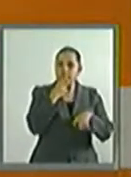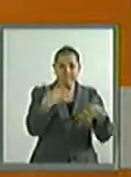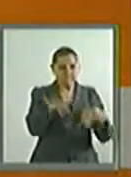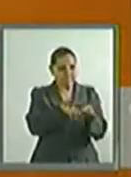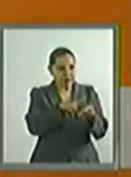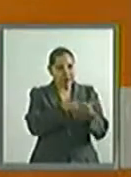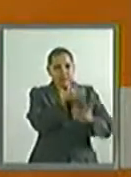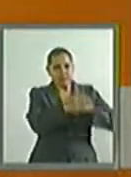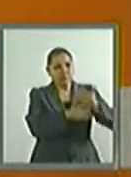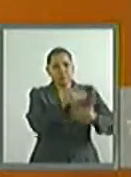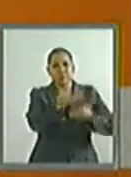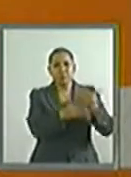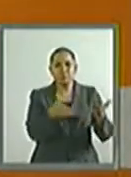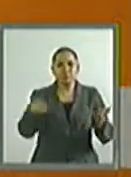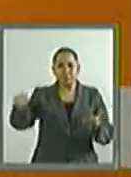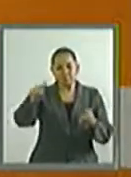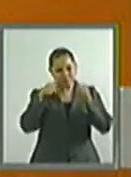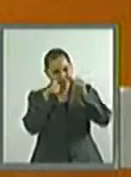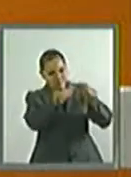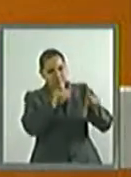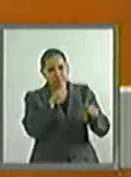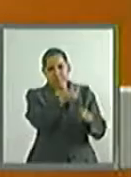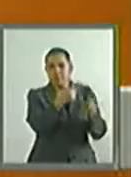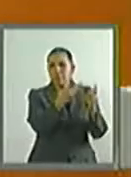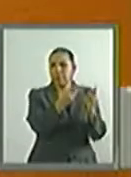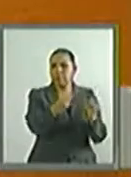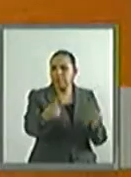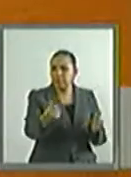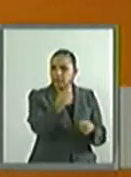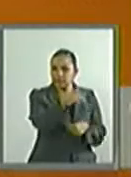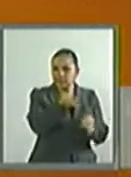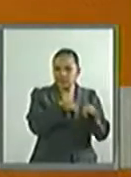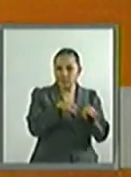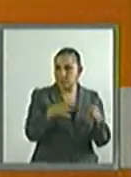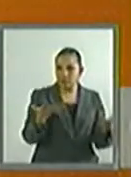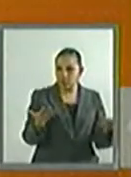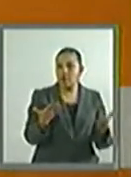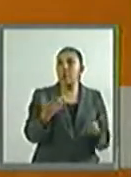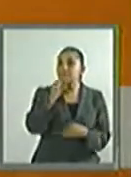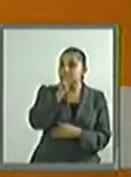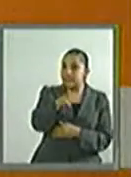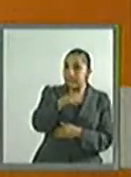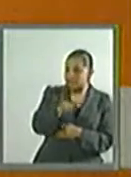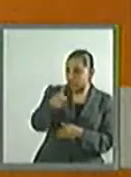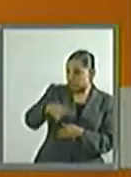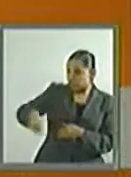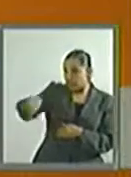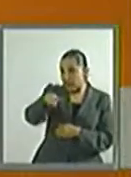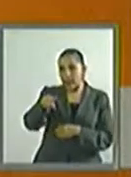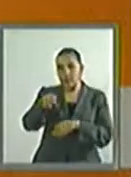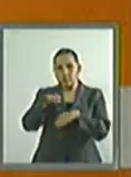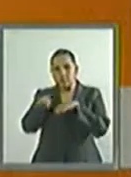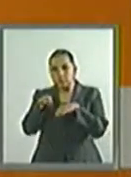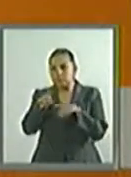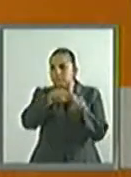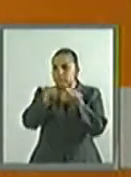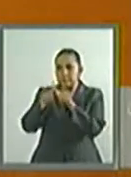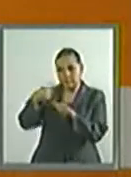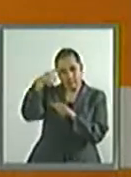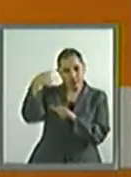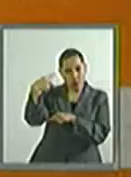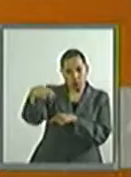cada cuenta pública los resultados que arrojan hablan de las mismas malas prácticas que son presumibles de